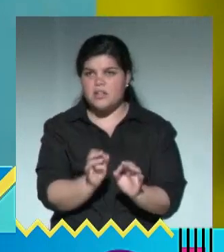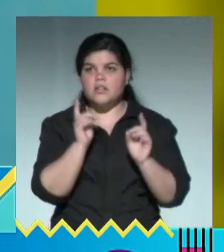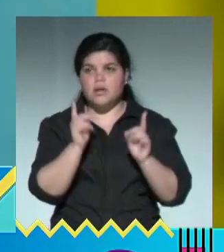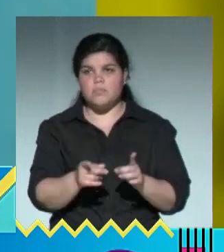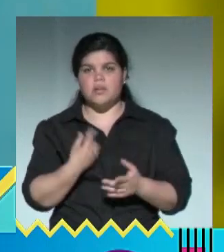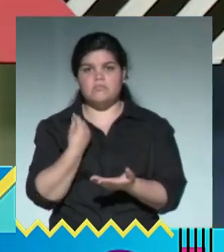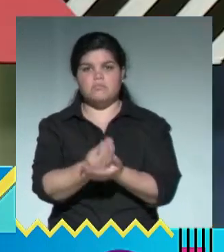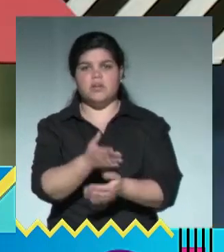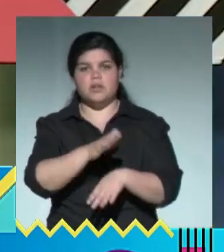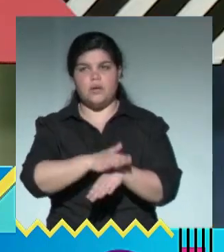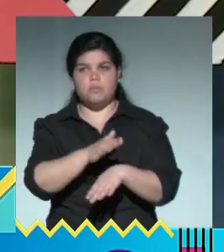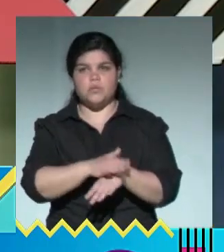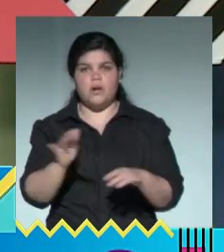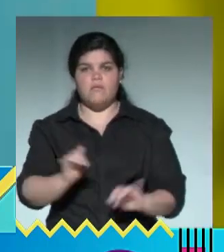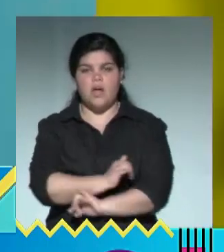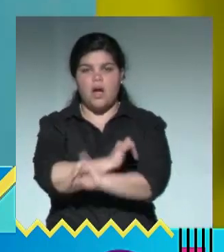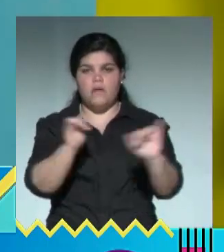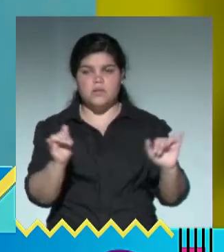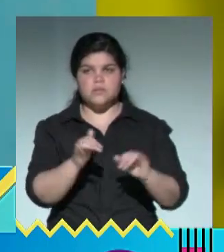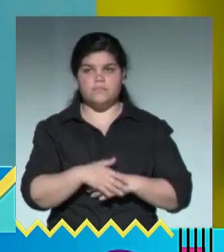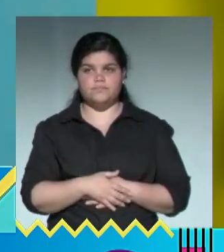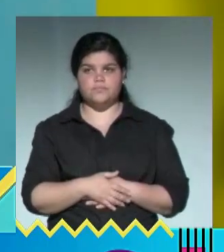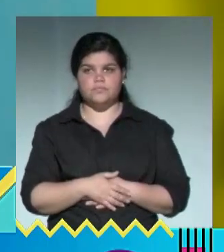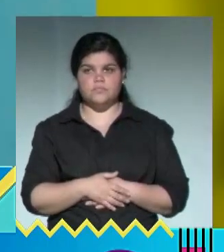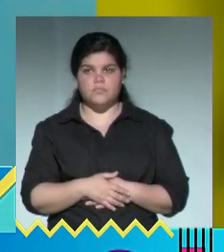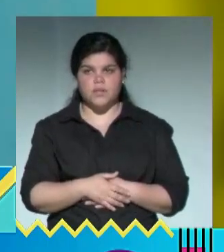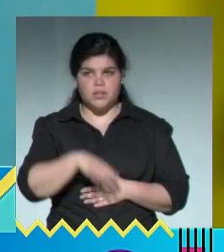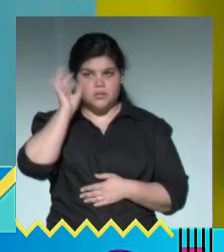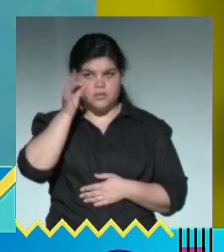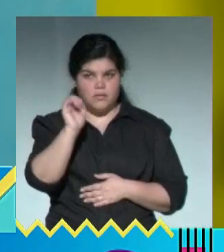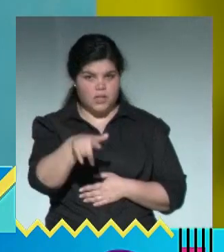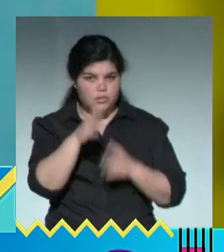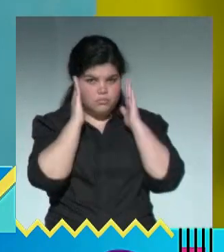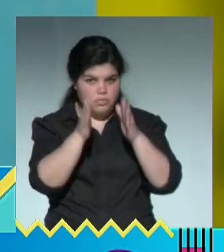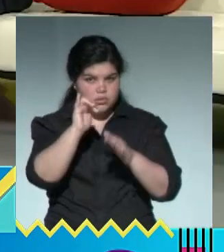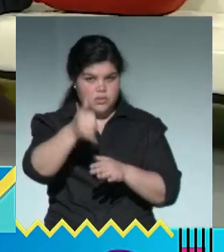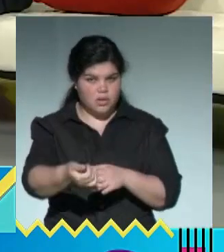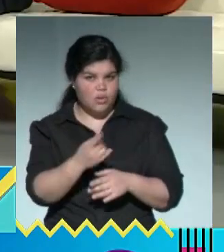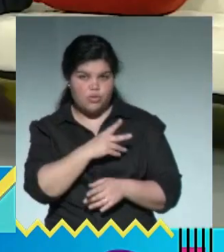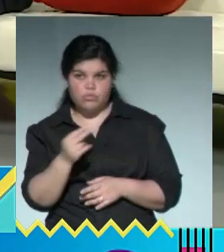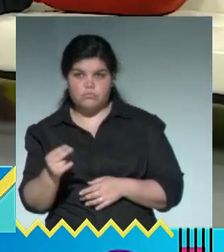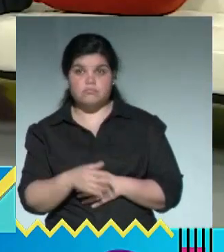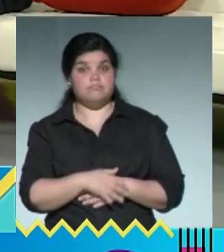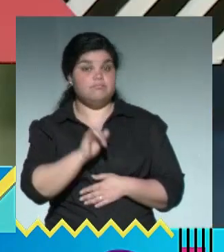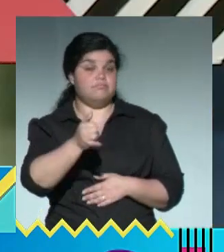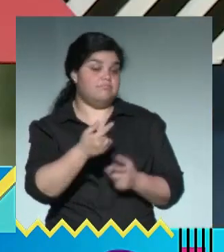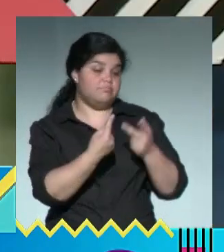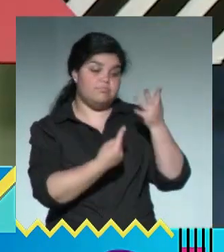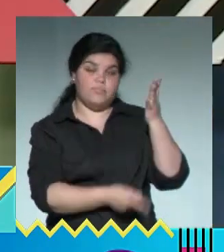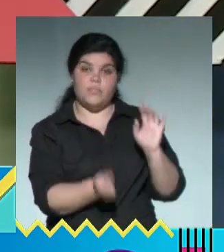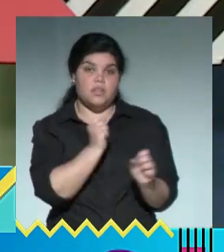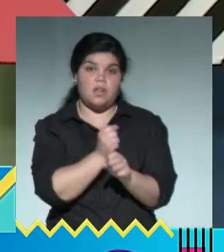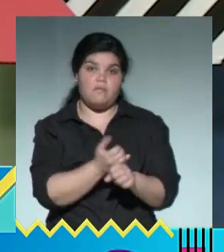las autoridades con respecto a eso. Bueno, saber si se está trabajando también al respecto. Bueno, eso lo que se ha hecho es